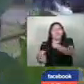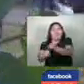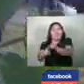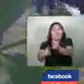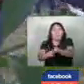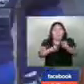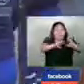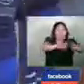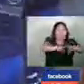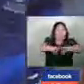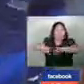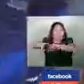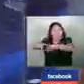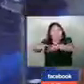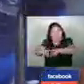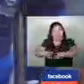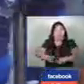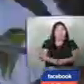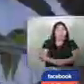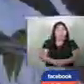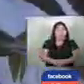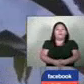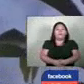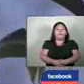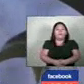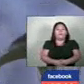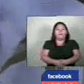municipalidad y el uso de maquinarias.